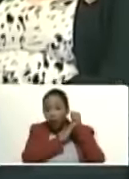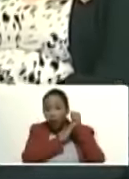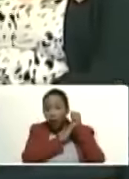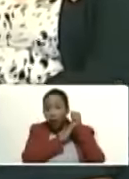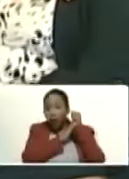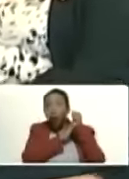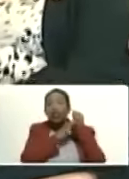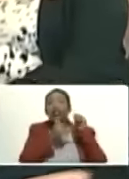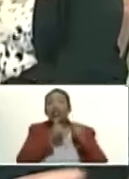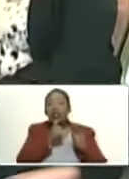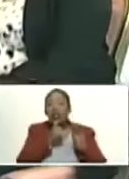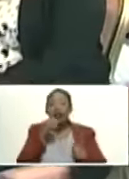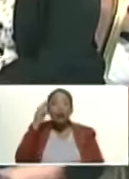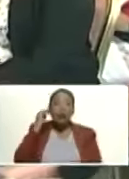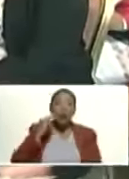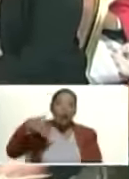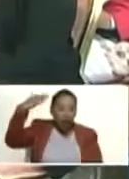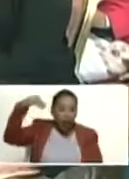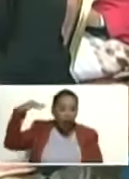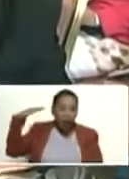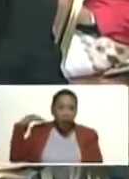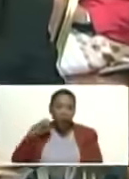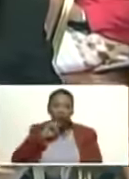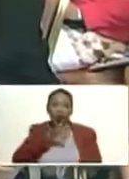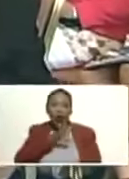gran libertador, Simón Bolívar.